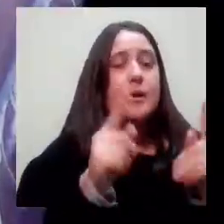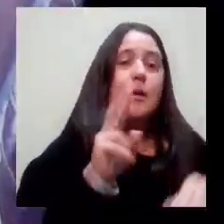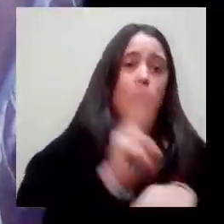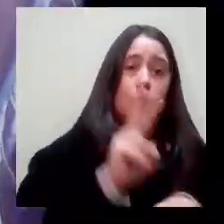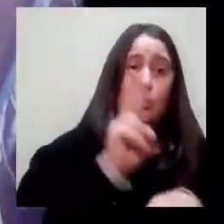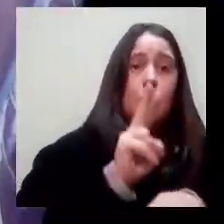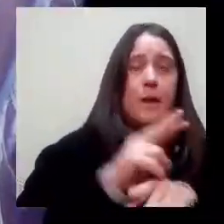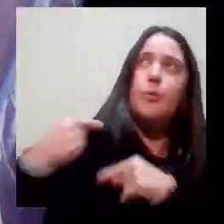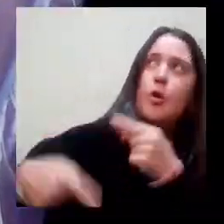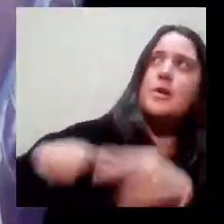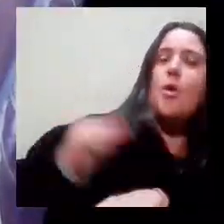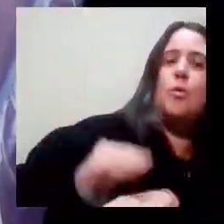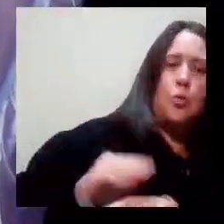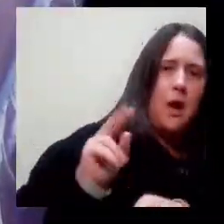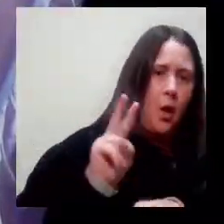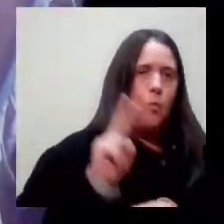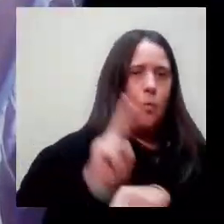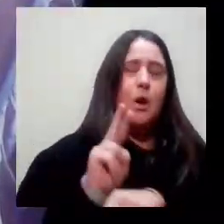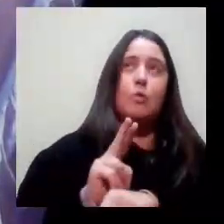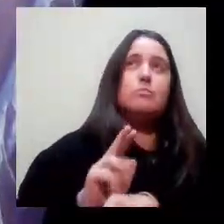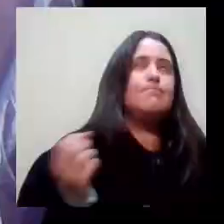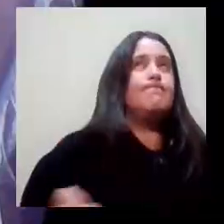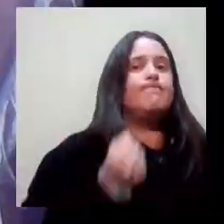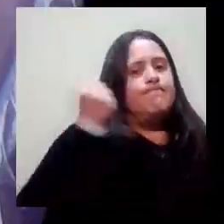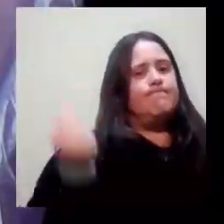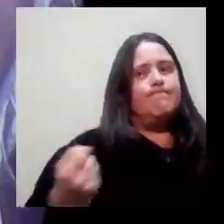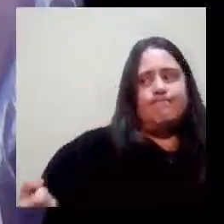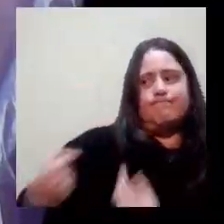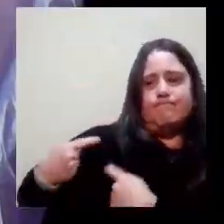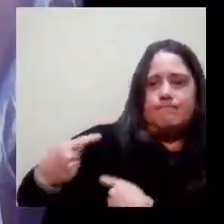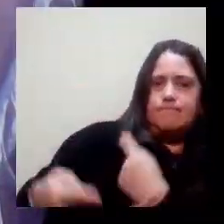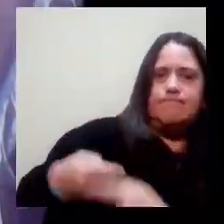herencia cultural como un gran tesoro que nos fue dado y